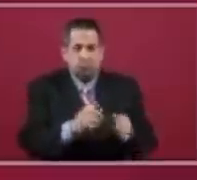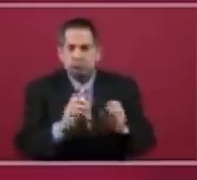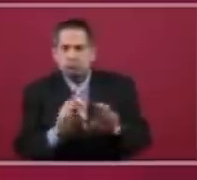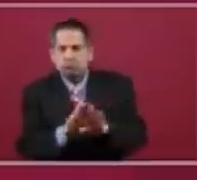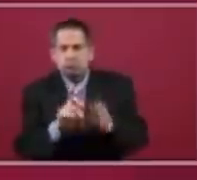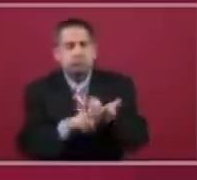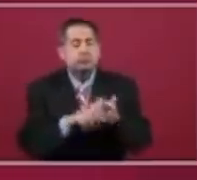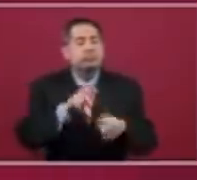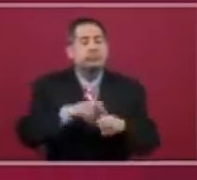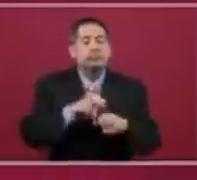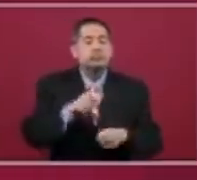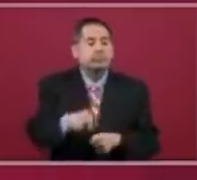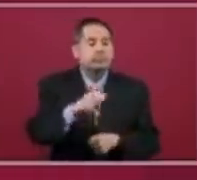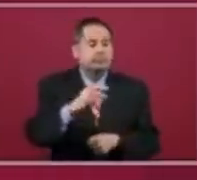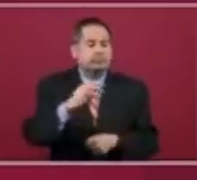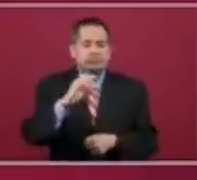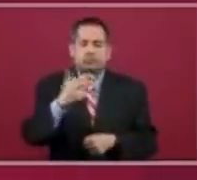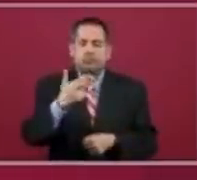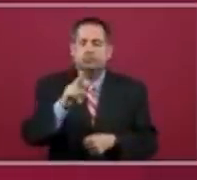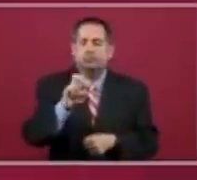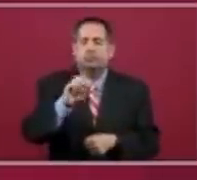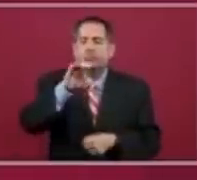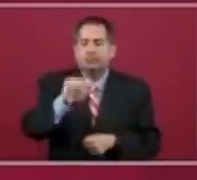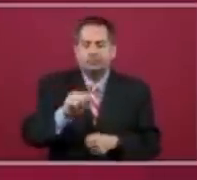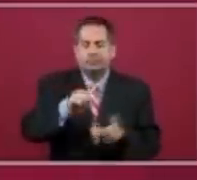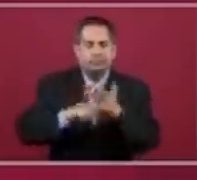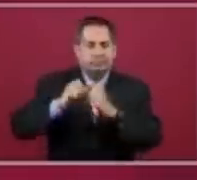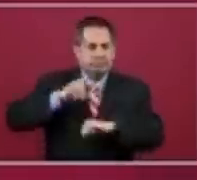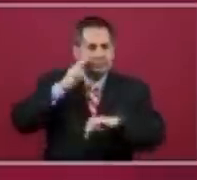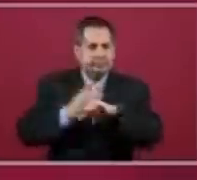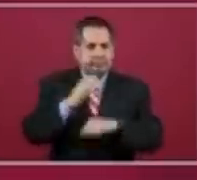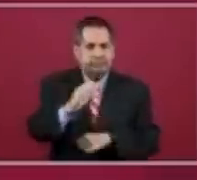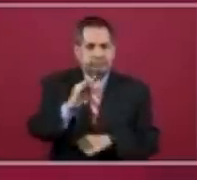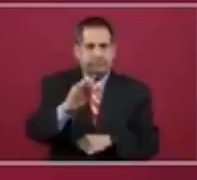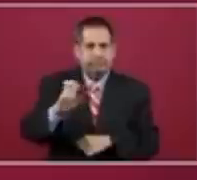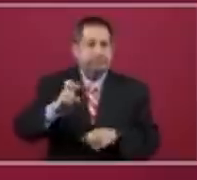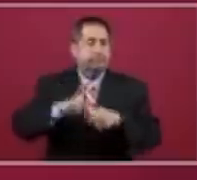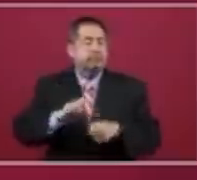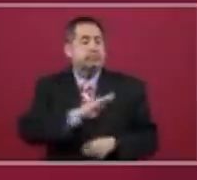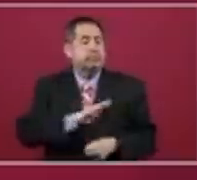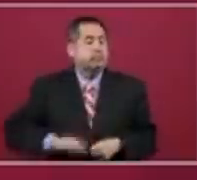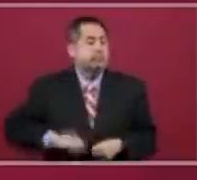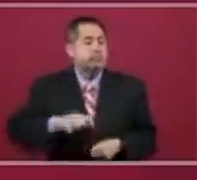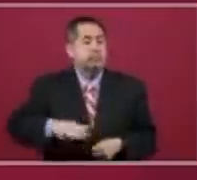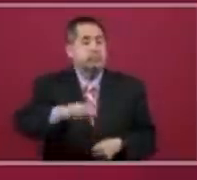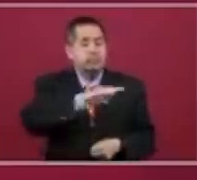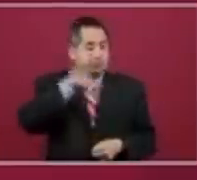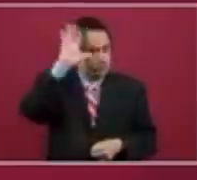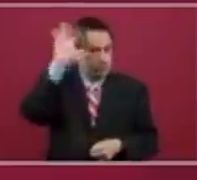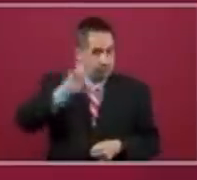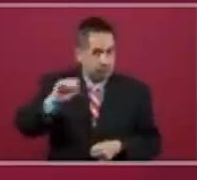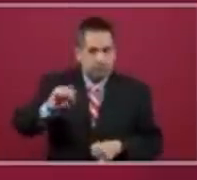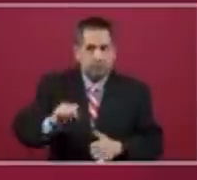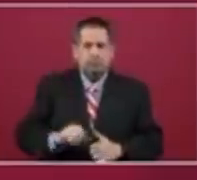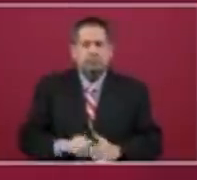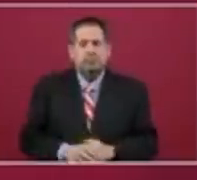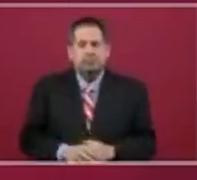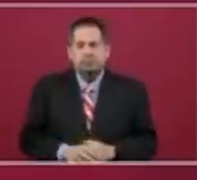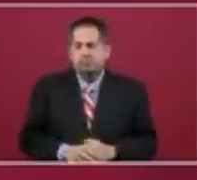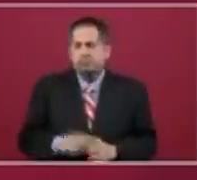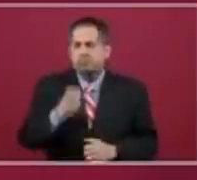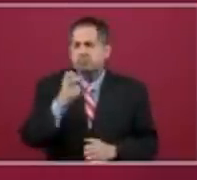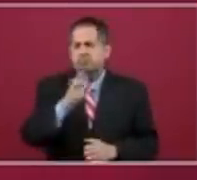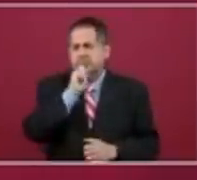de Huexca, a cargo de la Comisión Federal de Electricidad en el municipio de Morelos. Morelos. Así,